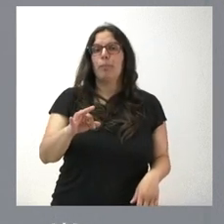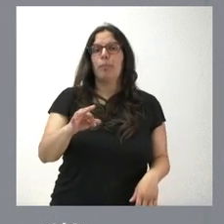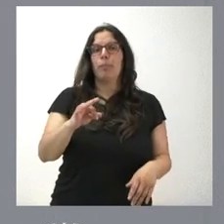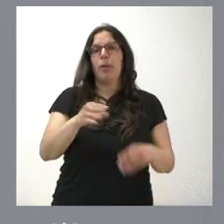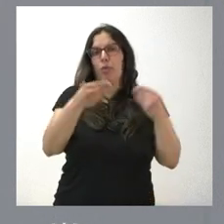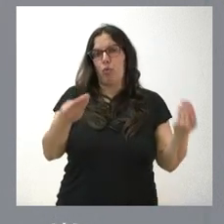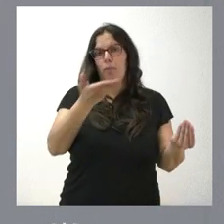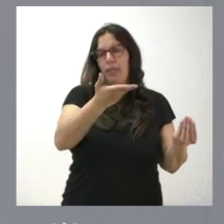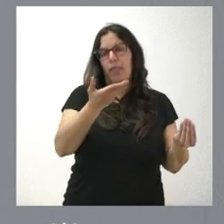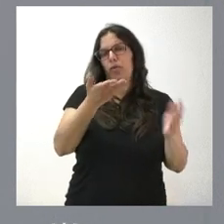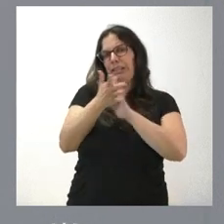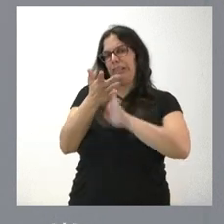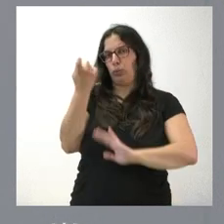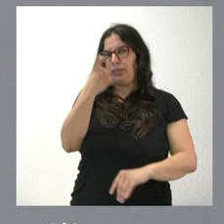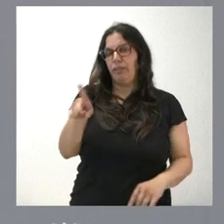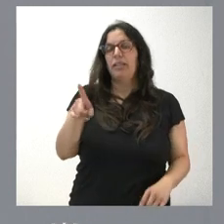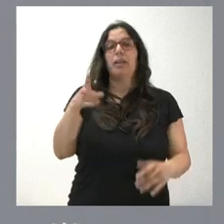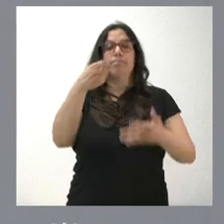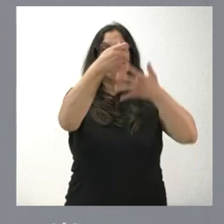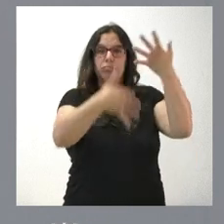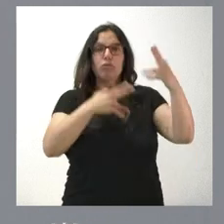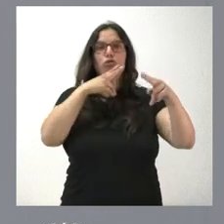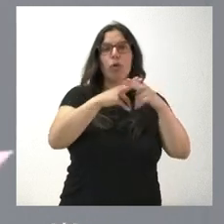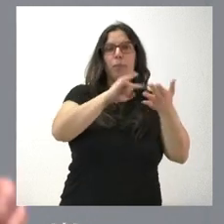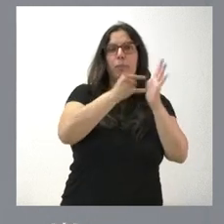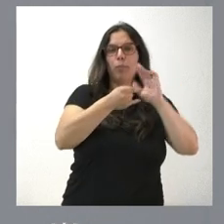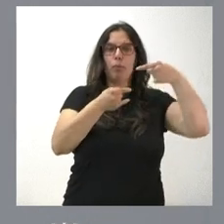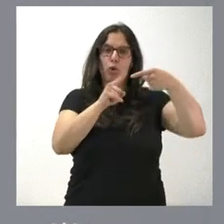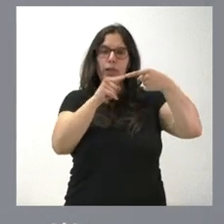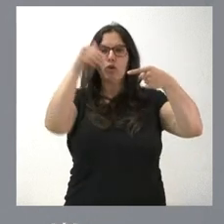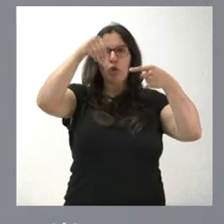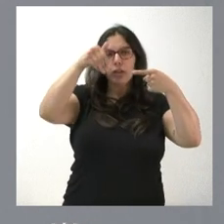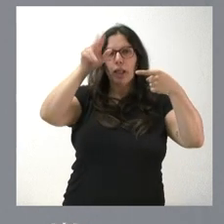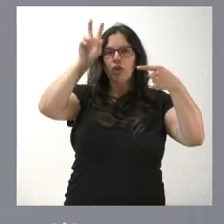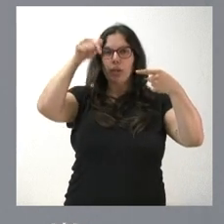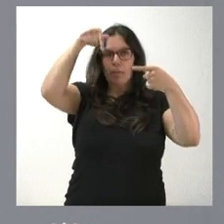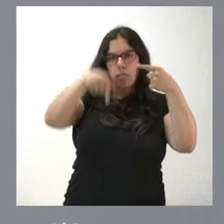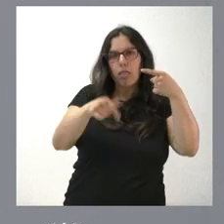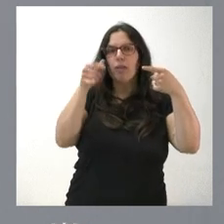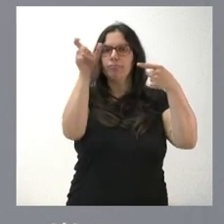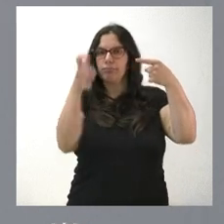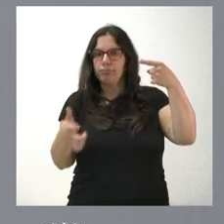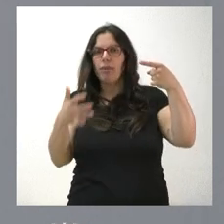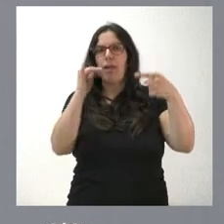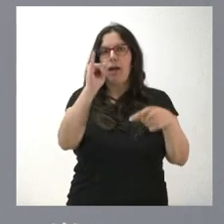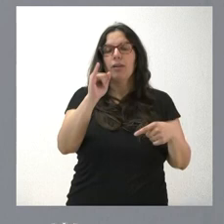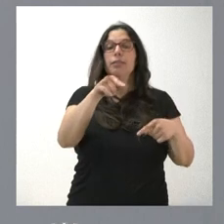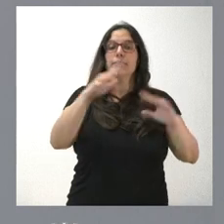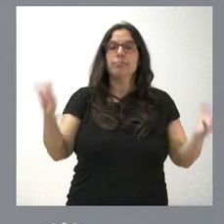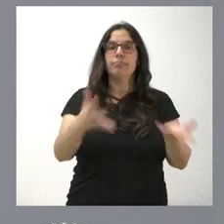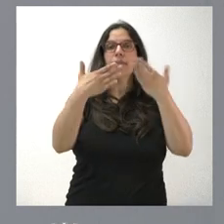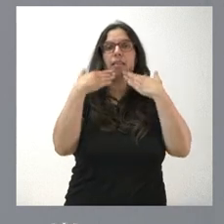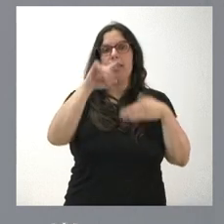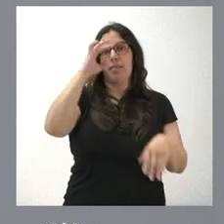a señalarles, pero viene la relación del nombre del proyecto y el contenido del mismo que se impulsarán con esta importante